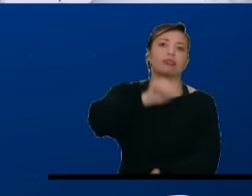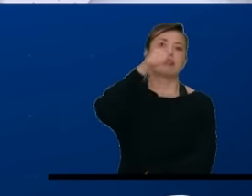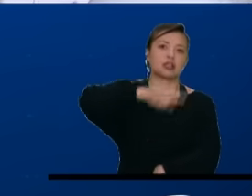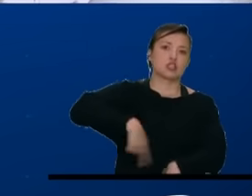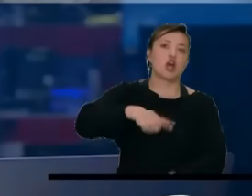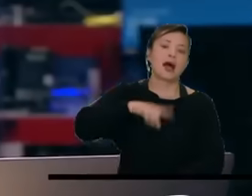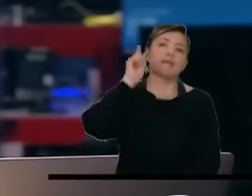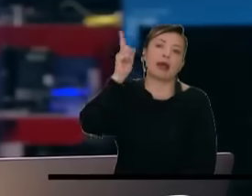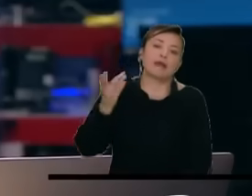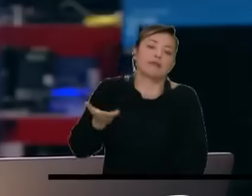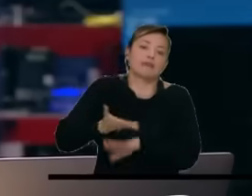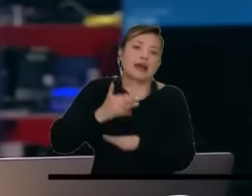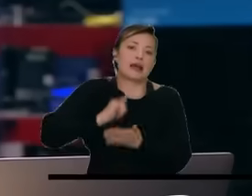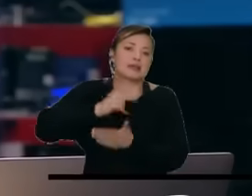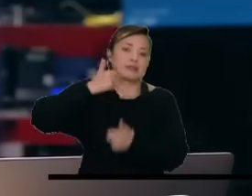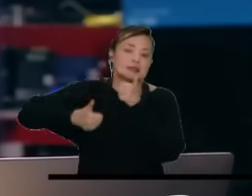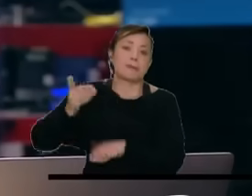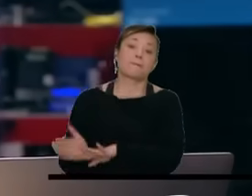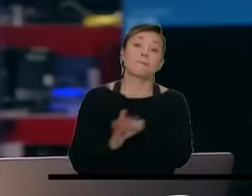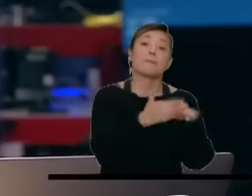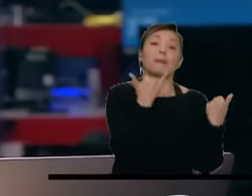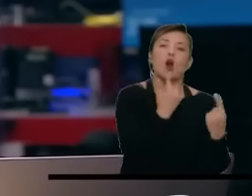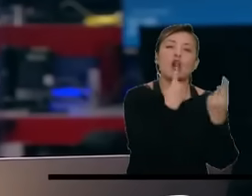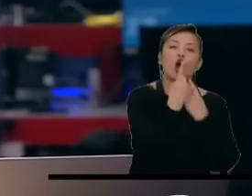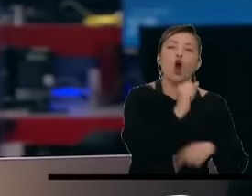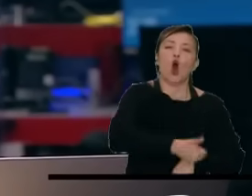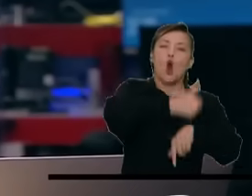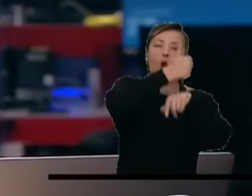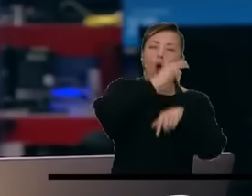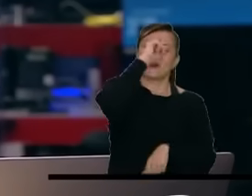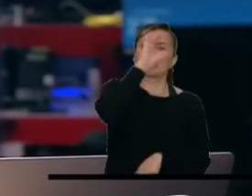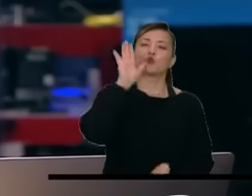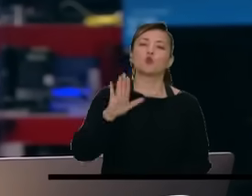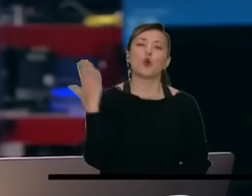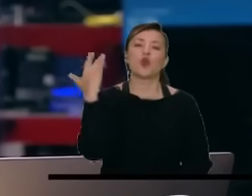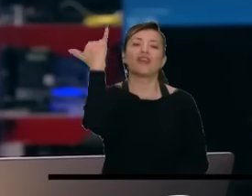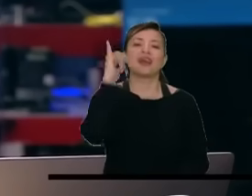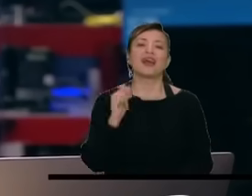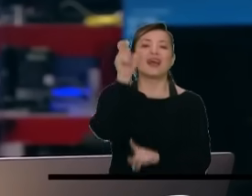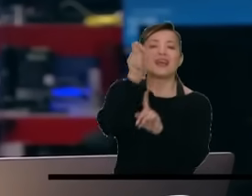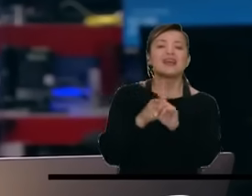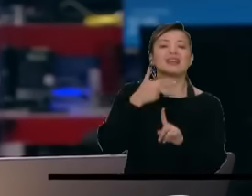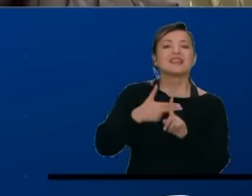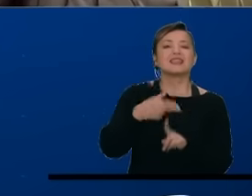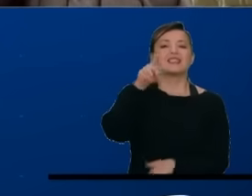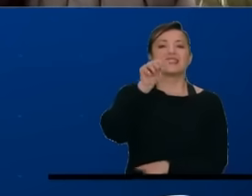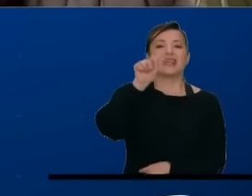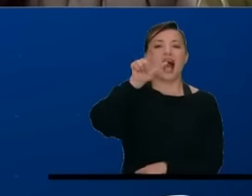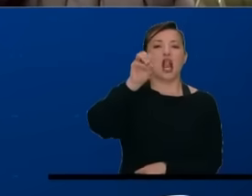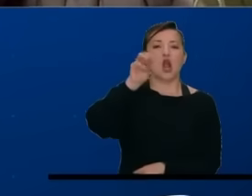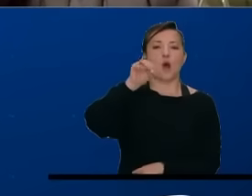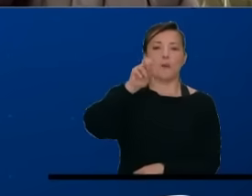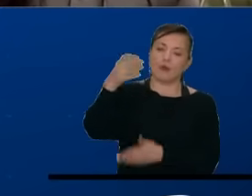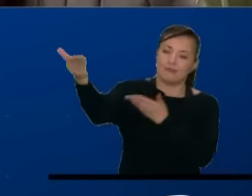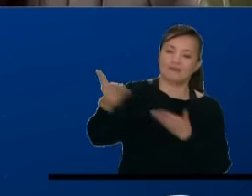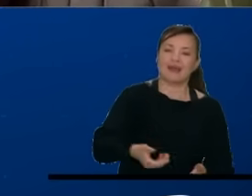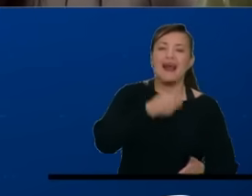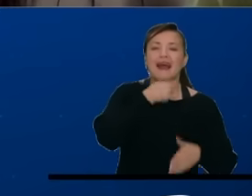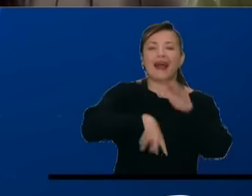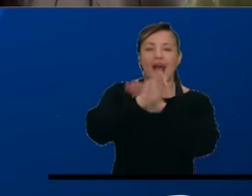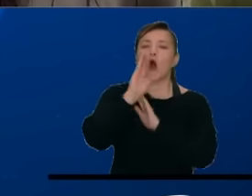autoridades. Vamos a hablar justamente con el gobernador del departamento de Casanare, Salomón Sanabria. Gobernador, bienvenido a Noticias Caracol. ¿Cómo está?